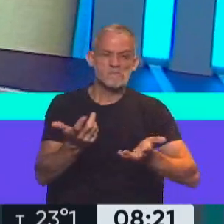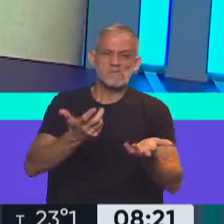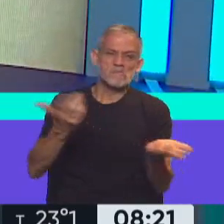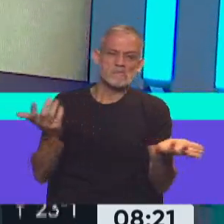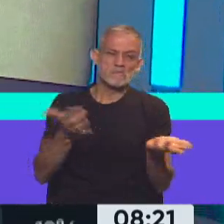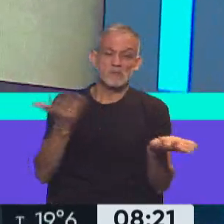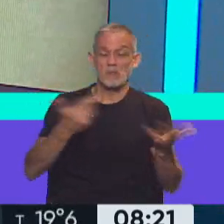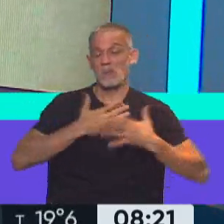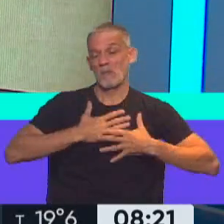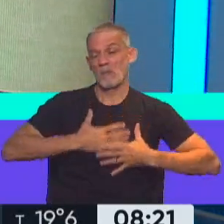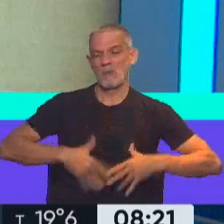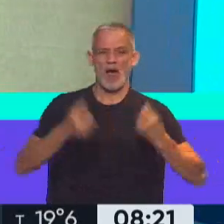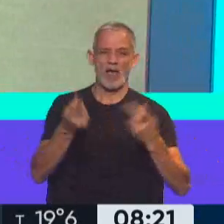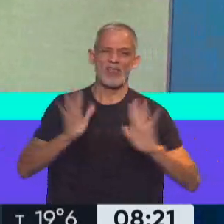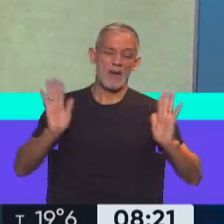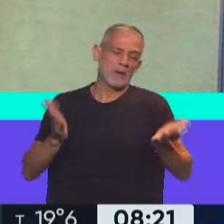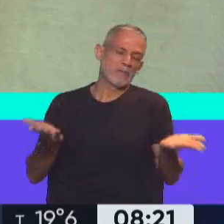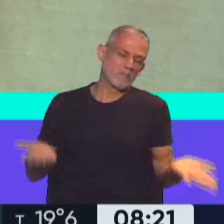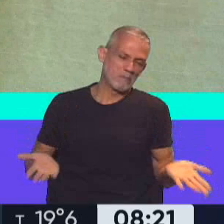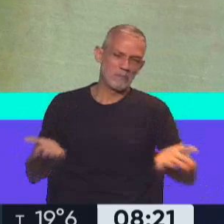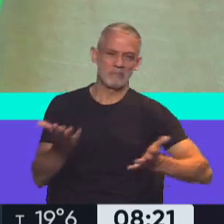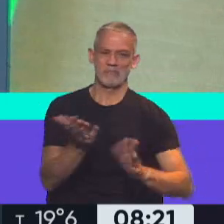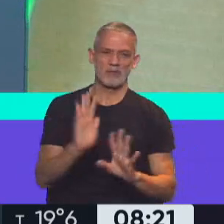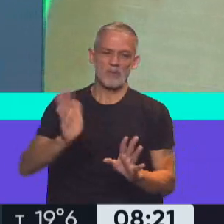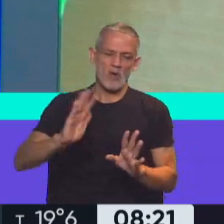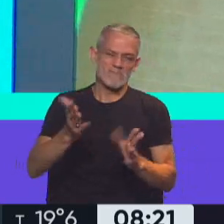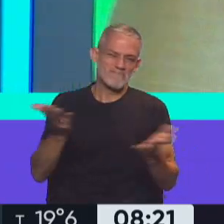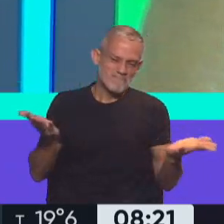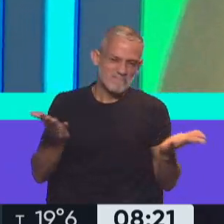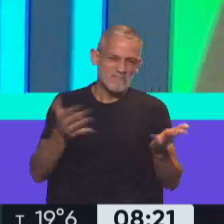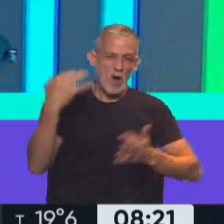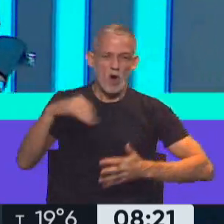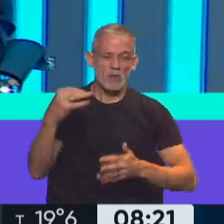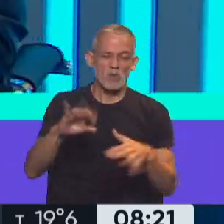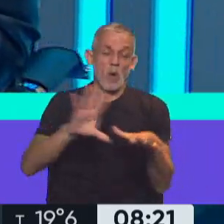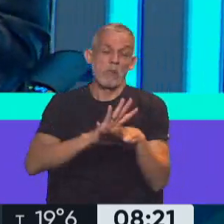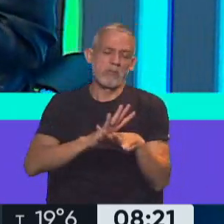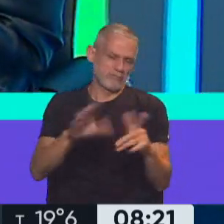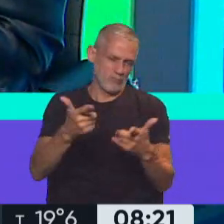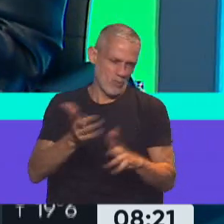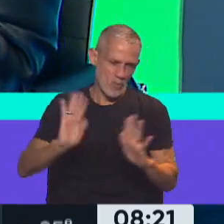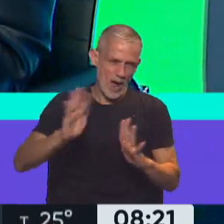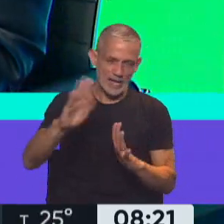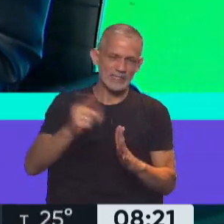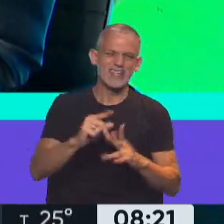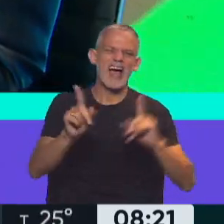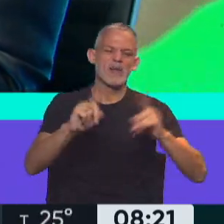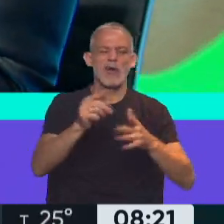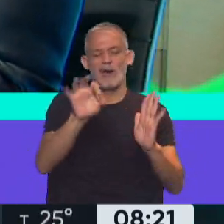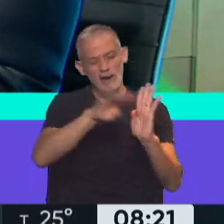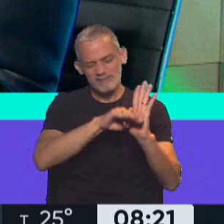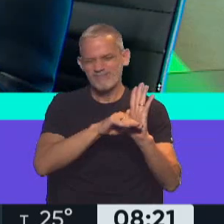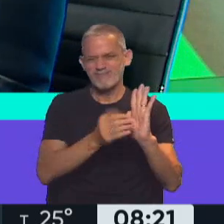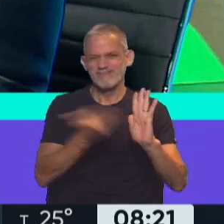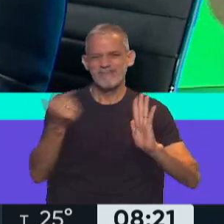como tranquilizarnos, pero Claro. digamos, no termina de ser del todo efectiva, por eso es que se eliminó como norma